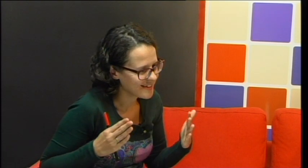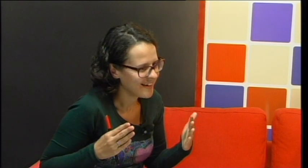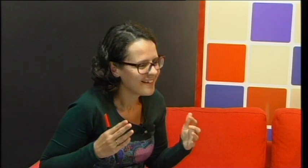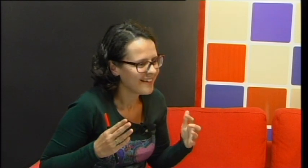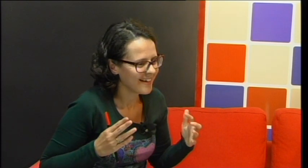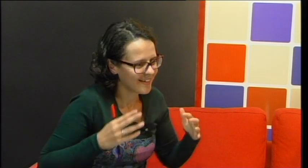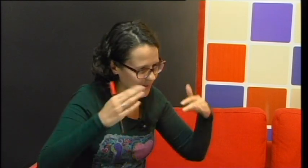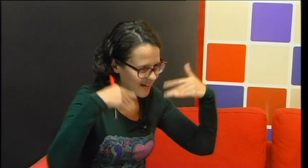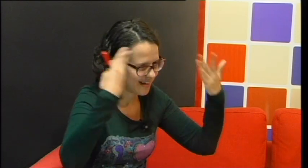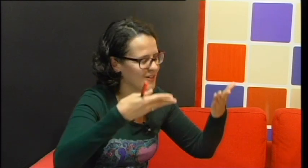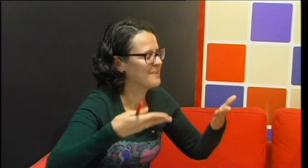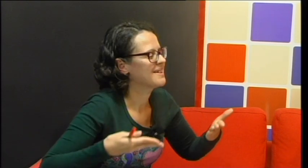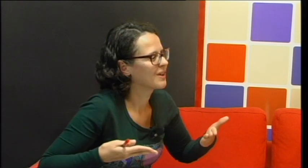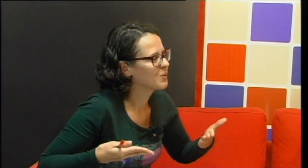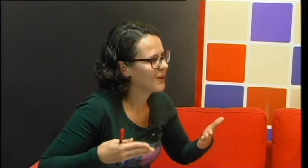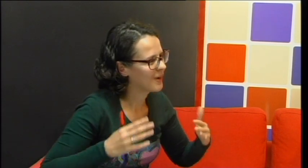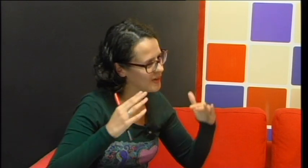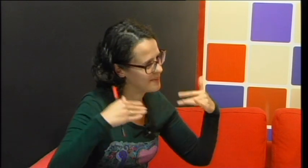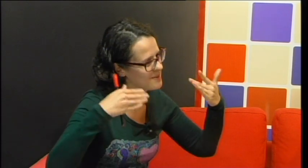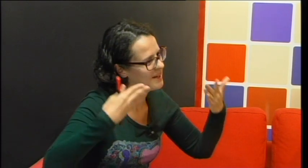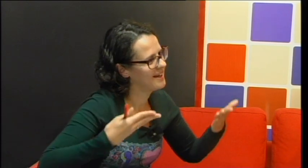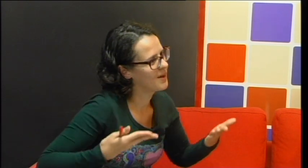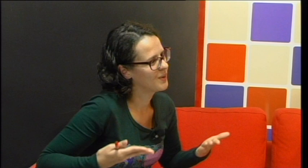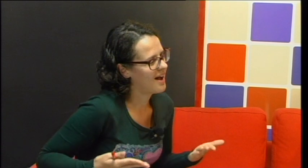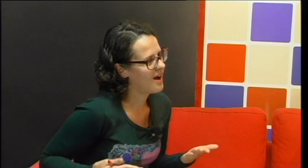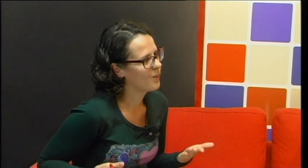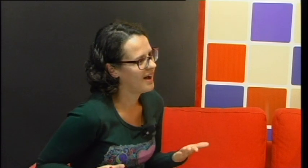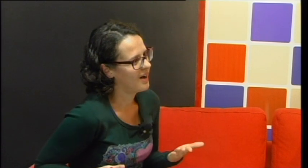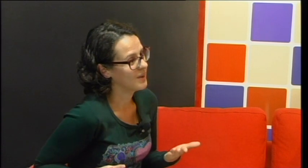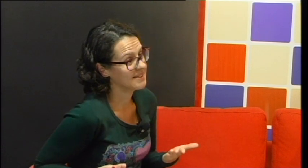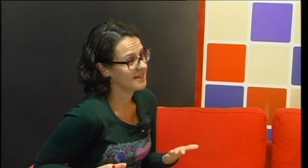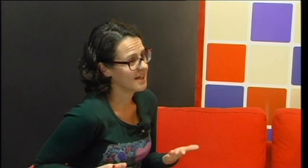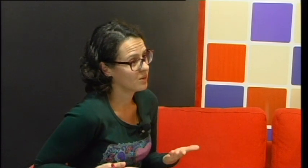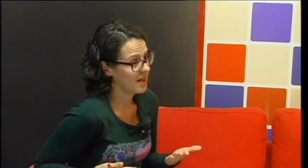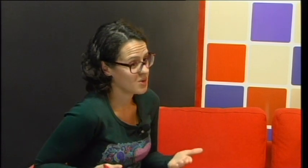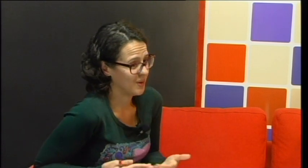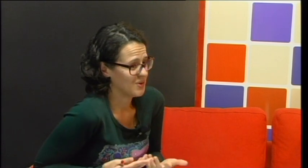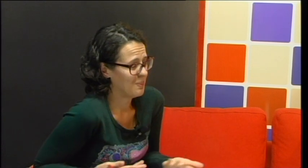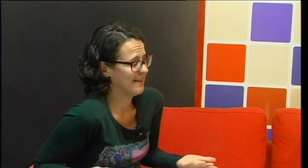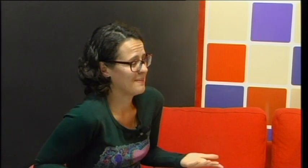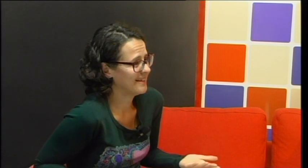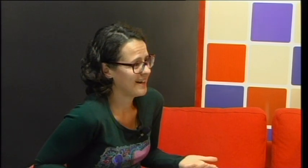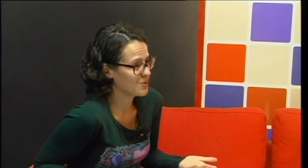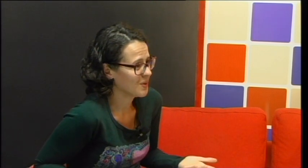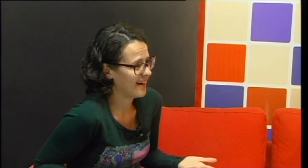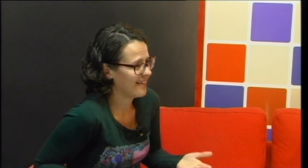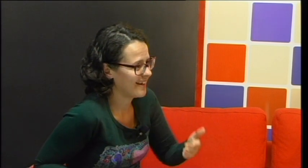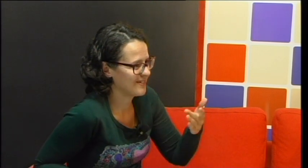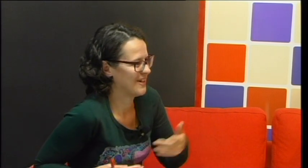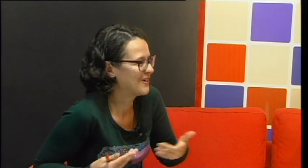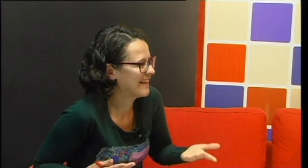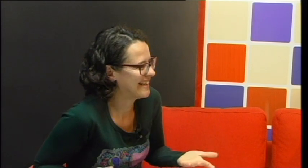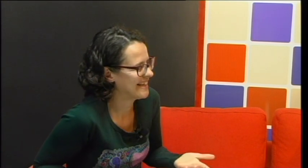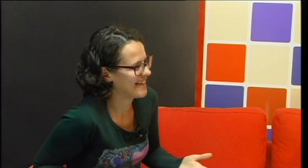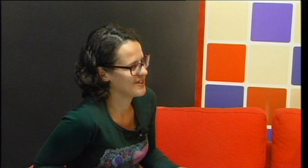piensa que los demás actúan lo que los demás planean una estrategia contra ellos cuando es completamente absurda nadie